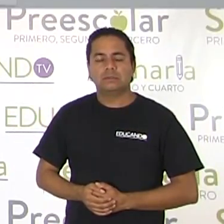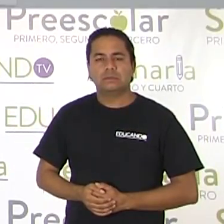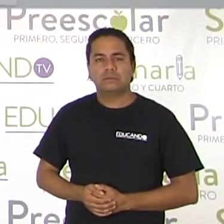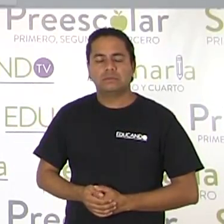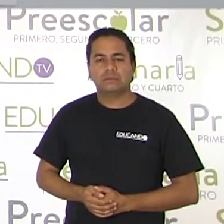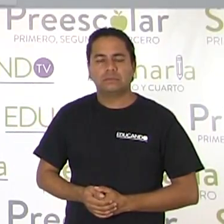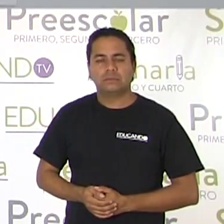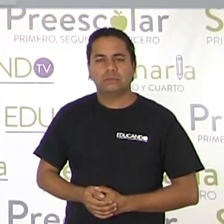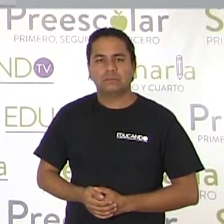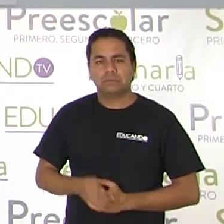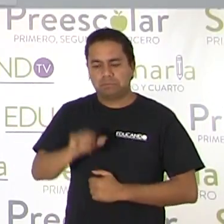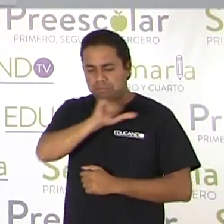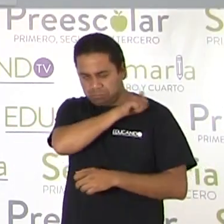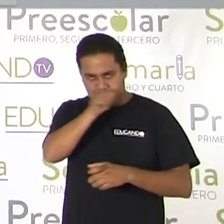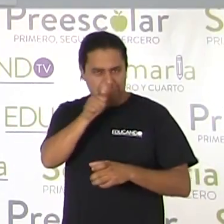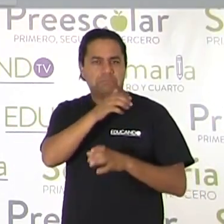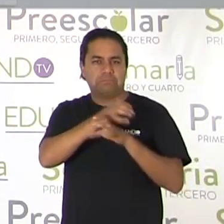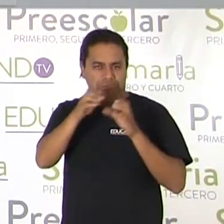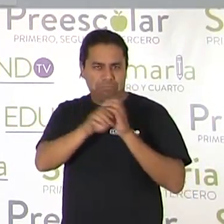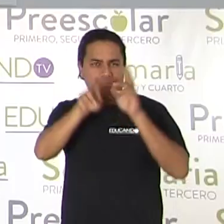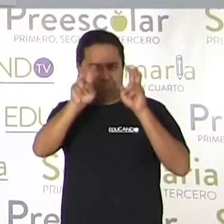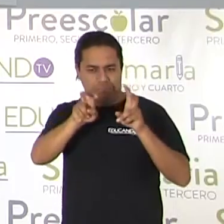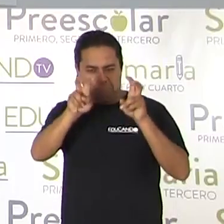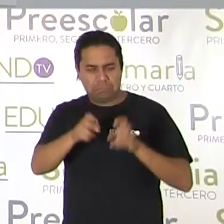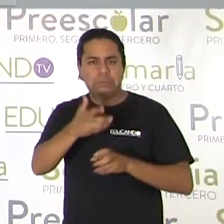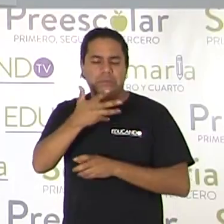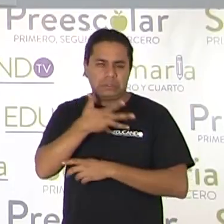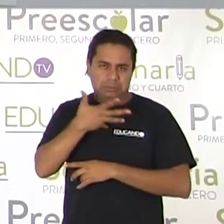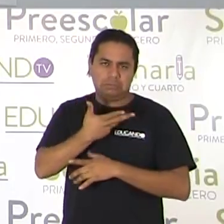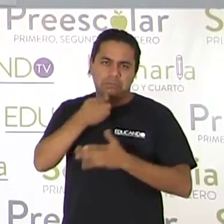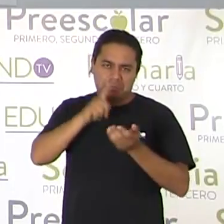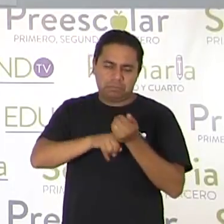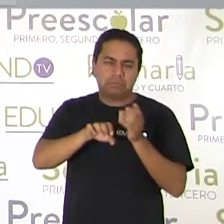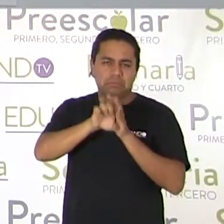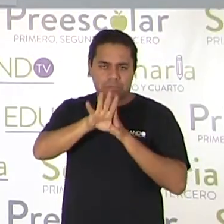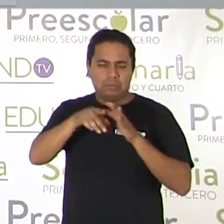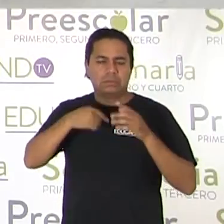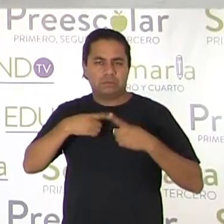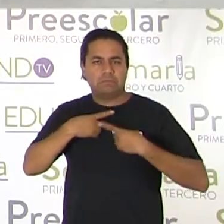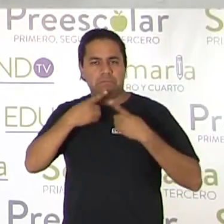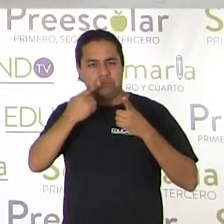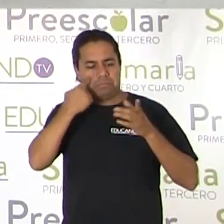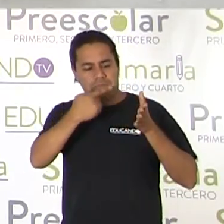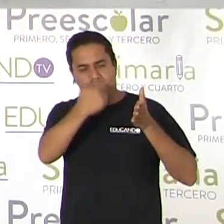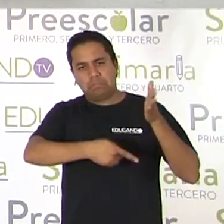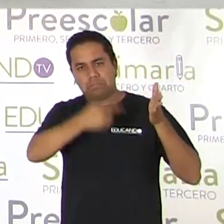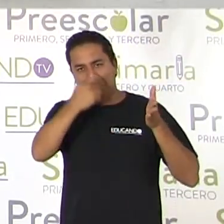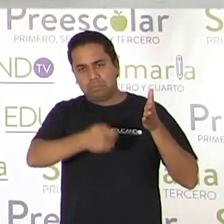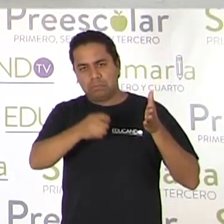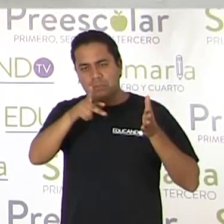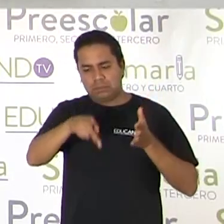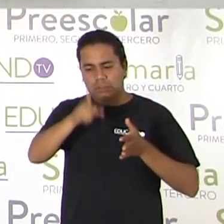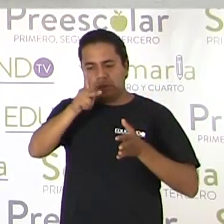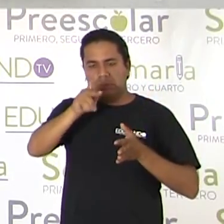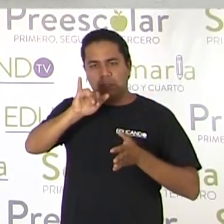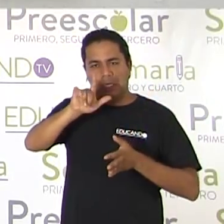múltiplos más que podemos estar viendo, o submúltiplos. En este caso voy a poner un múltiplo que es el